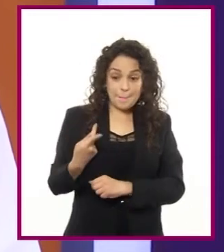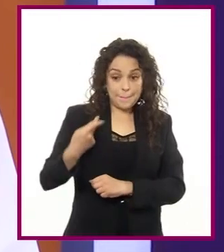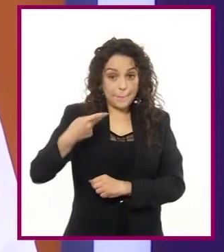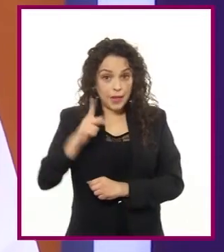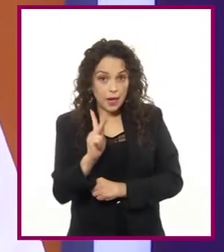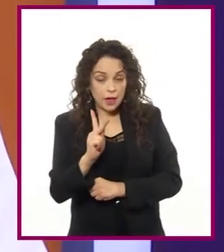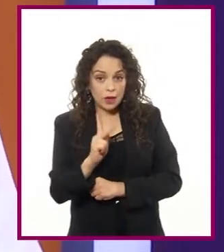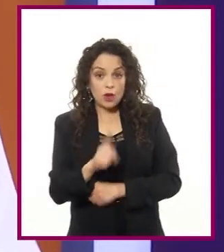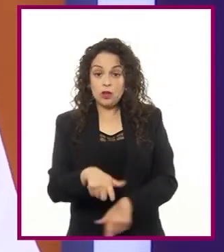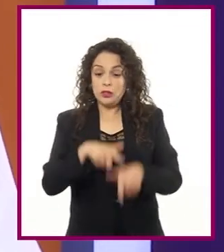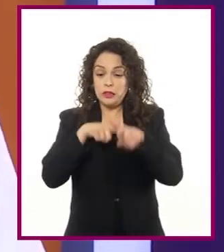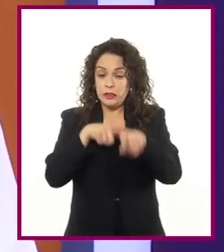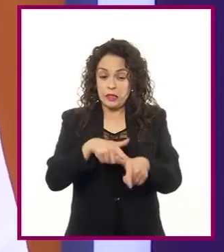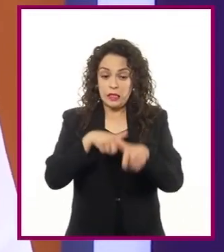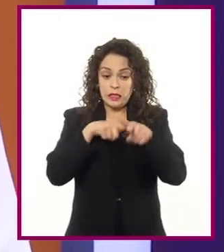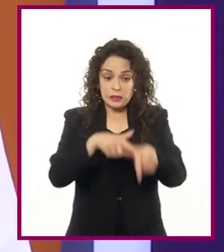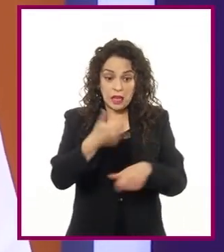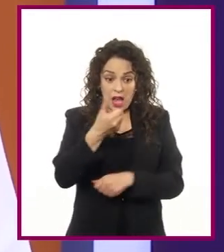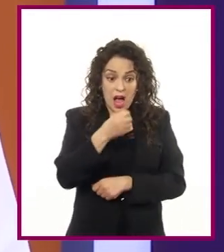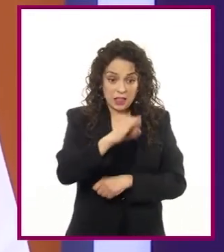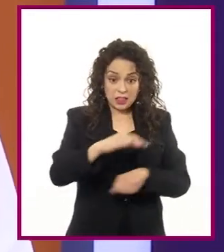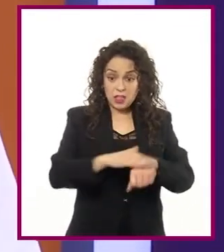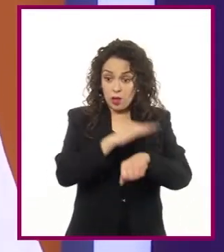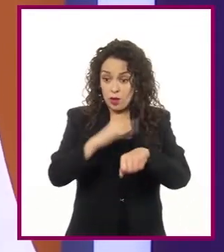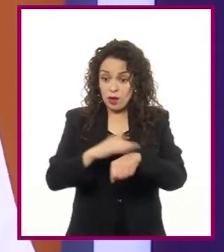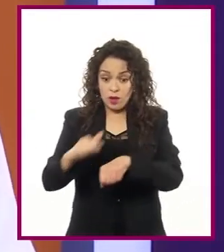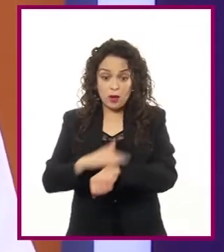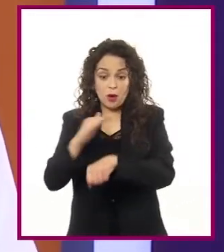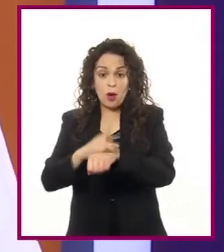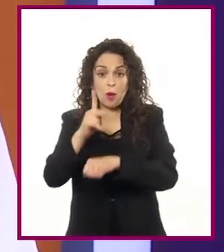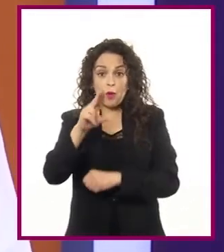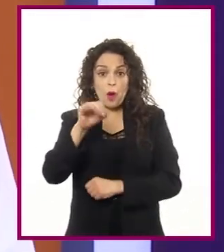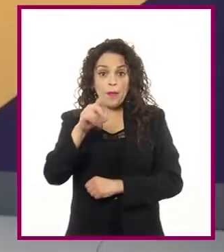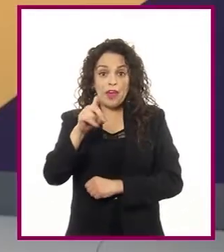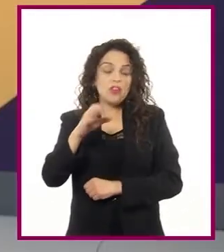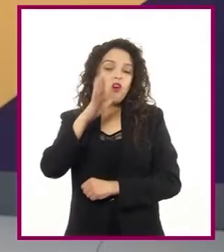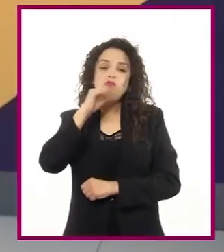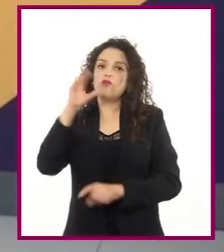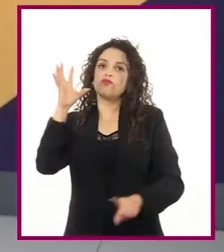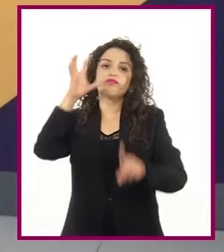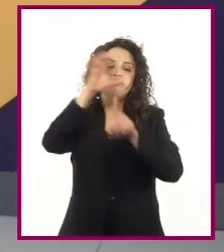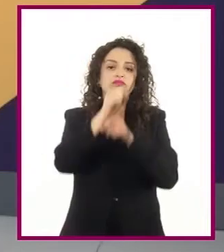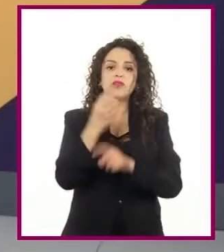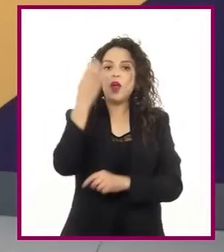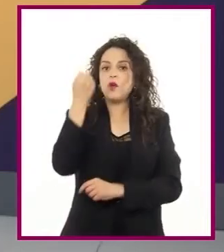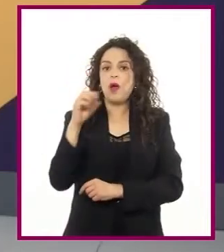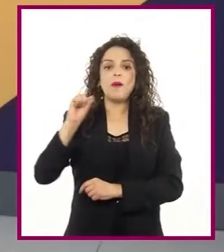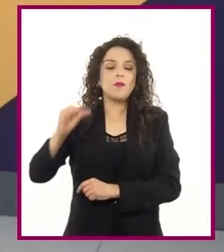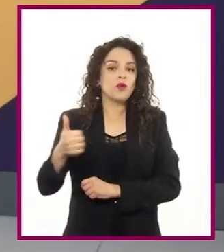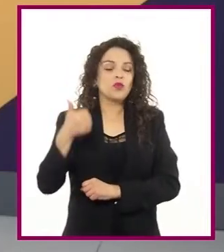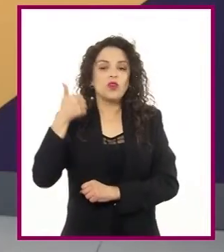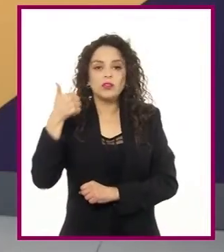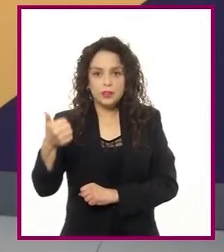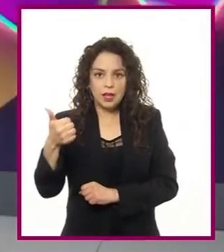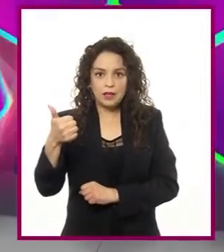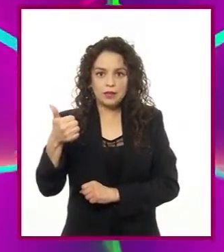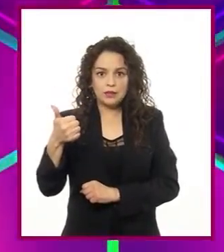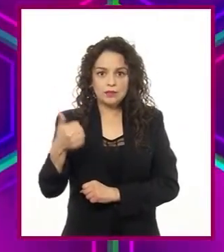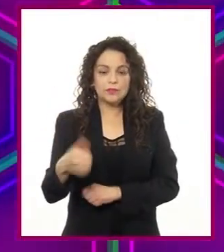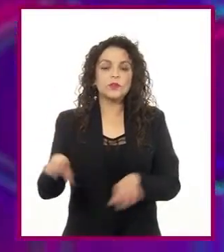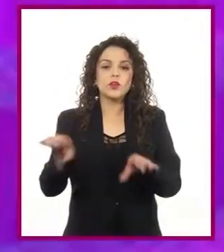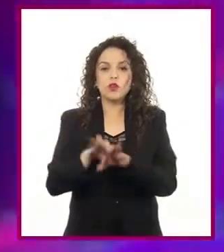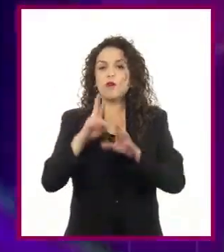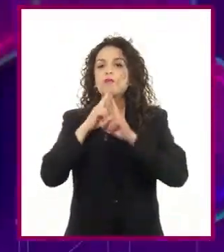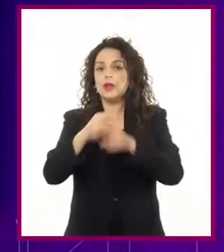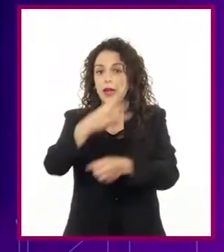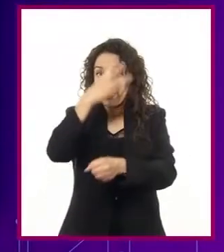el promedio, no alcanzará el 9.6 que se propone obtener. Para responder a la tercera pregunta,